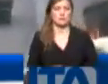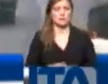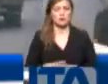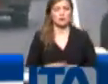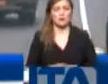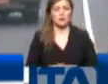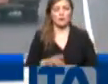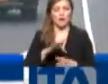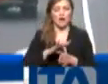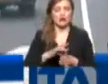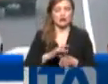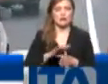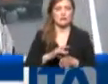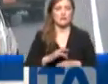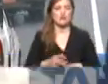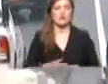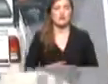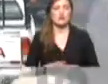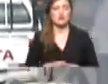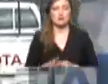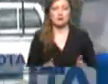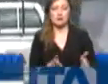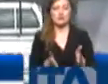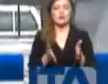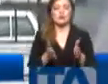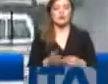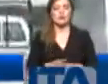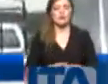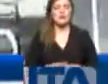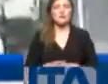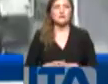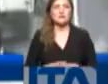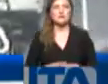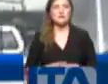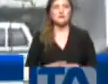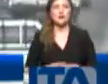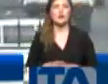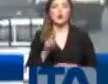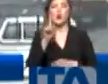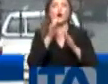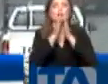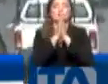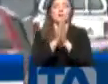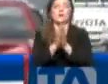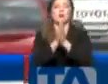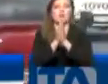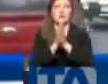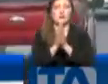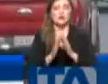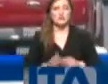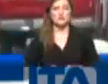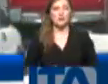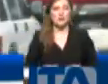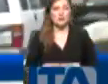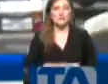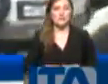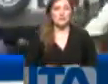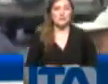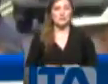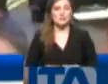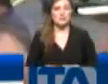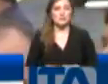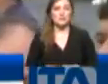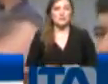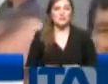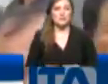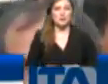el riesgo que está corriendo por el momento la vía esta. Lo único que estamos solicitando es que se nos